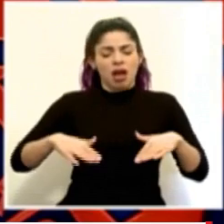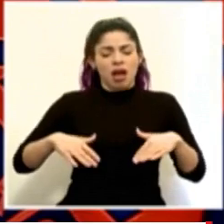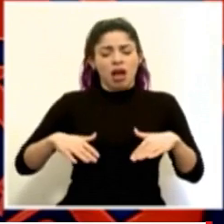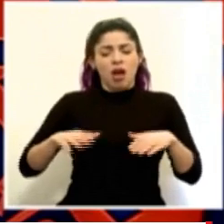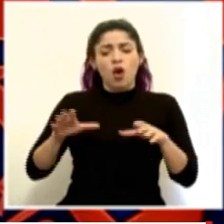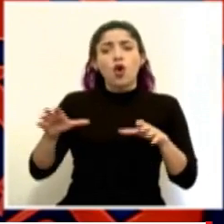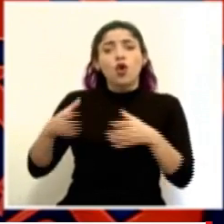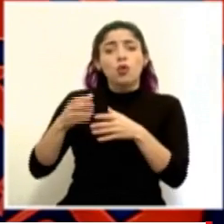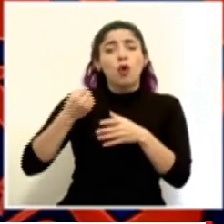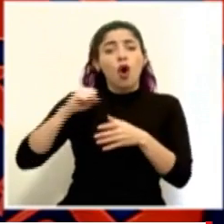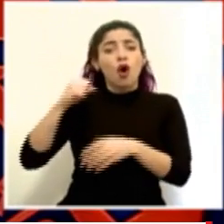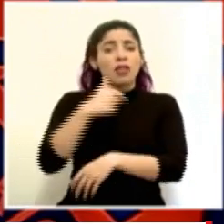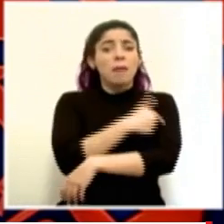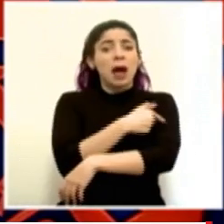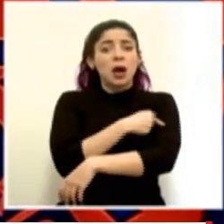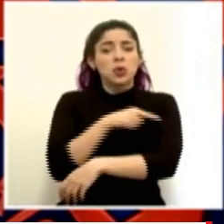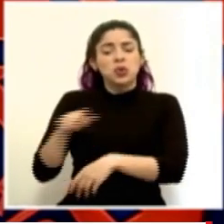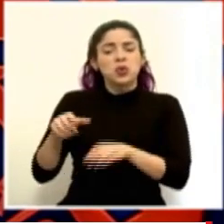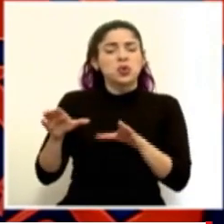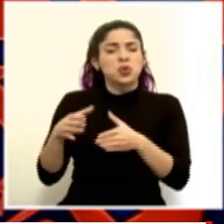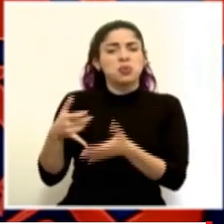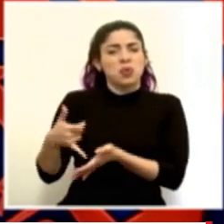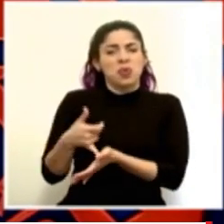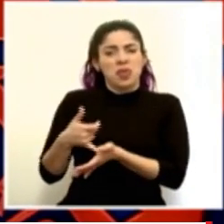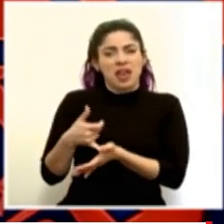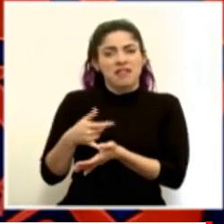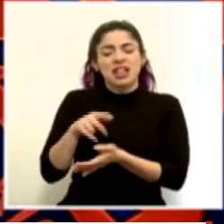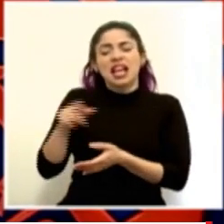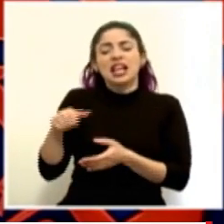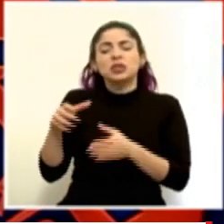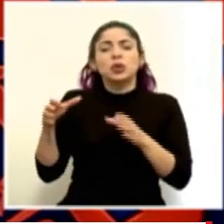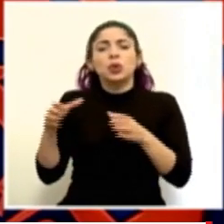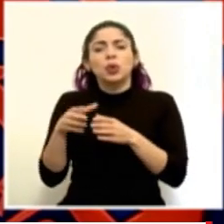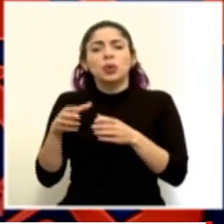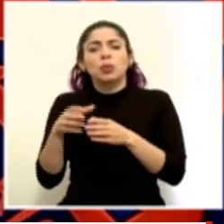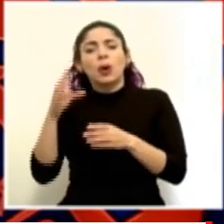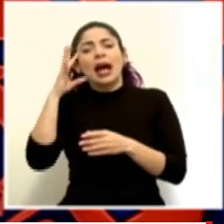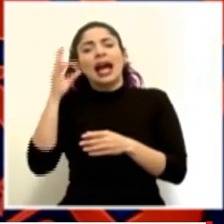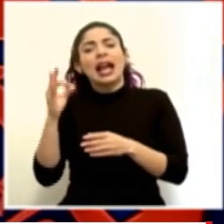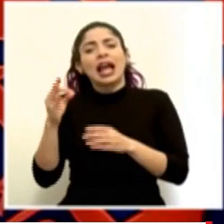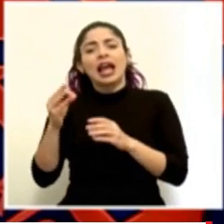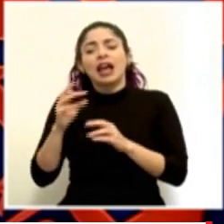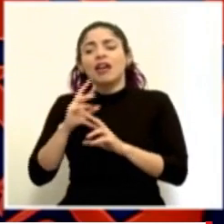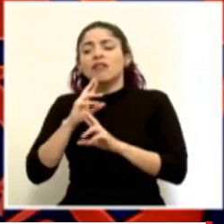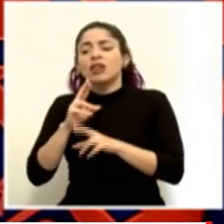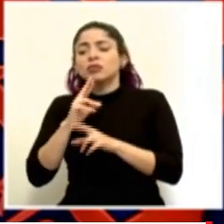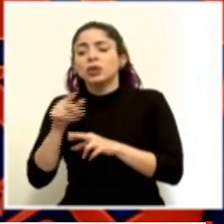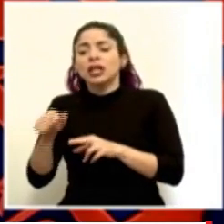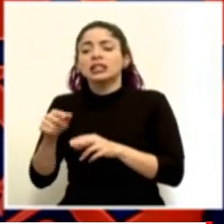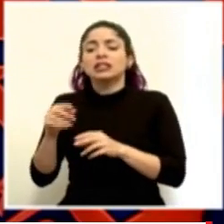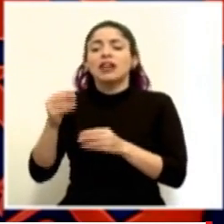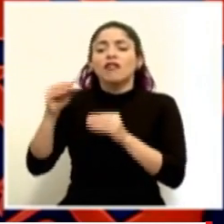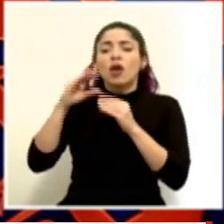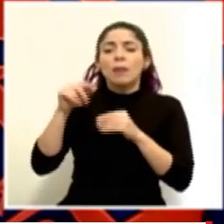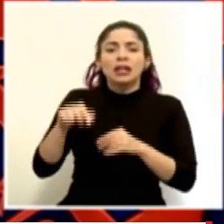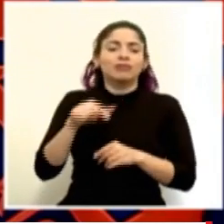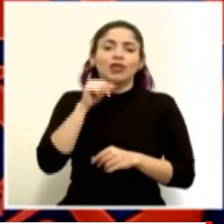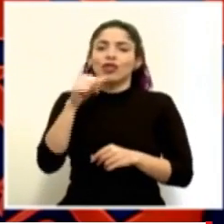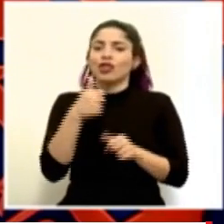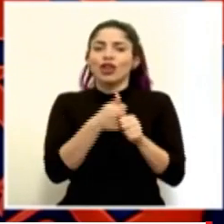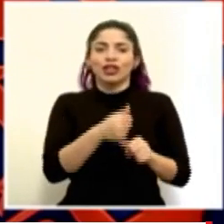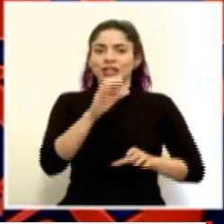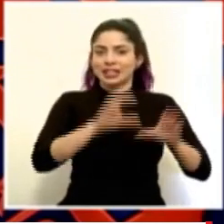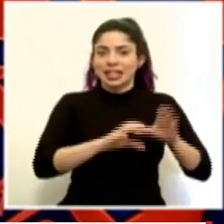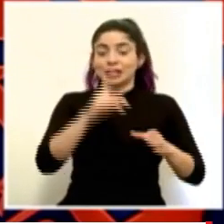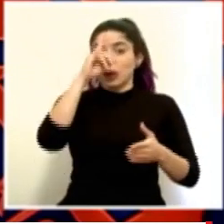los grupos antivacunas, que son normalmente basados en datos que no son científicos. Entonces, por eso digo que